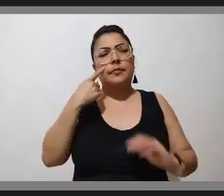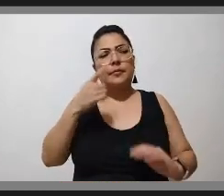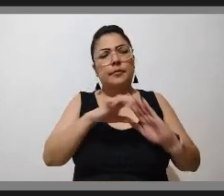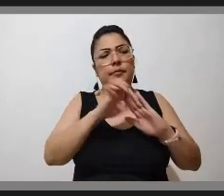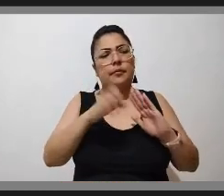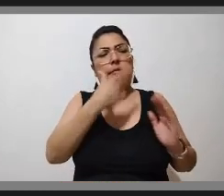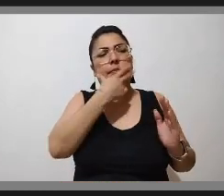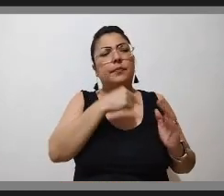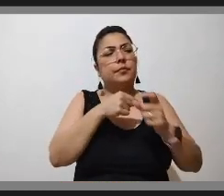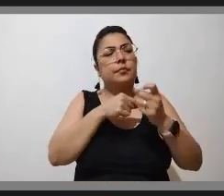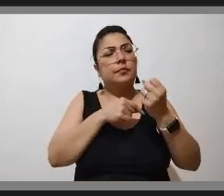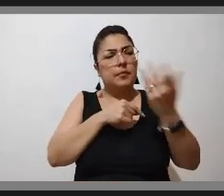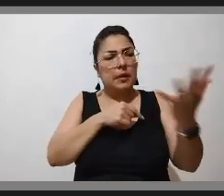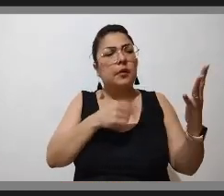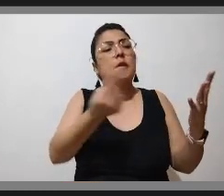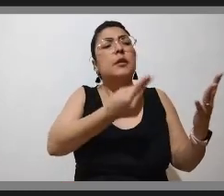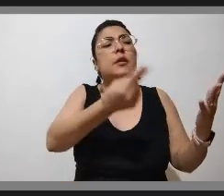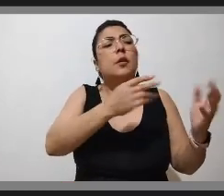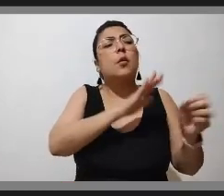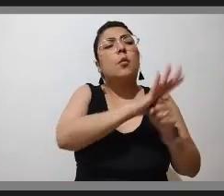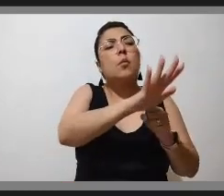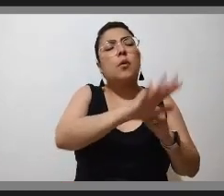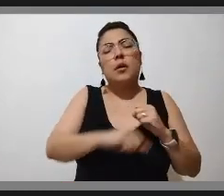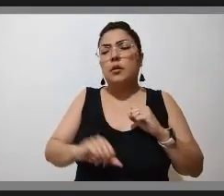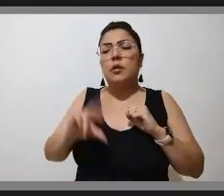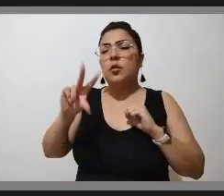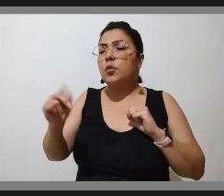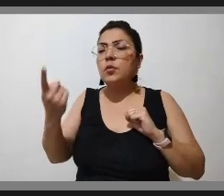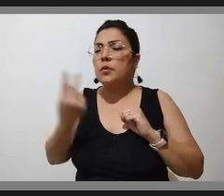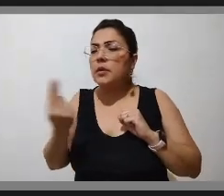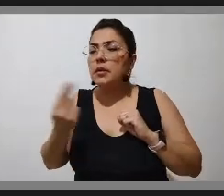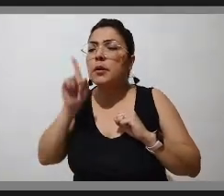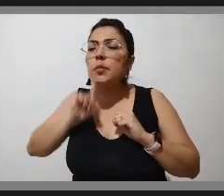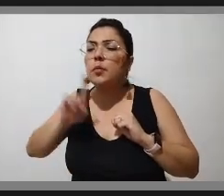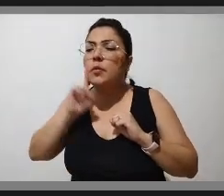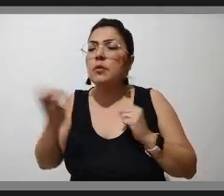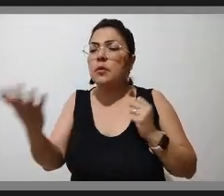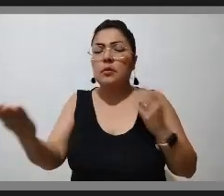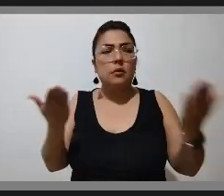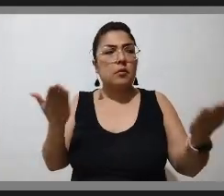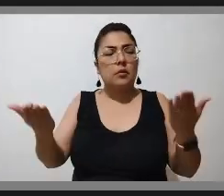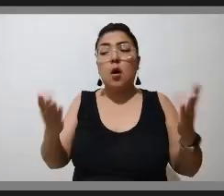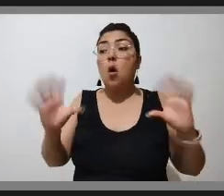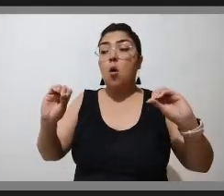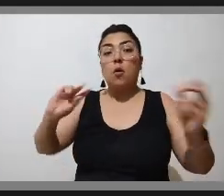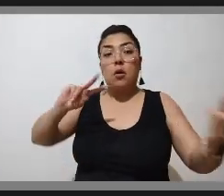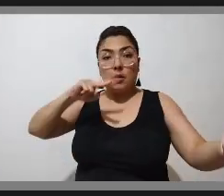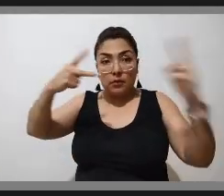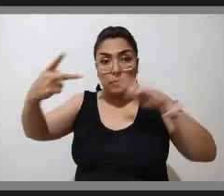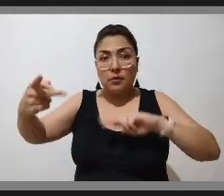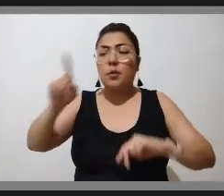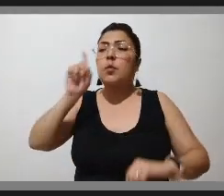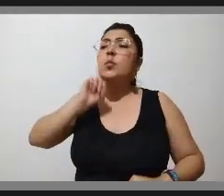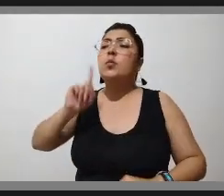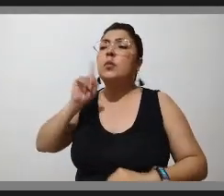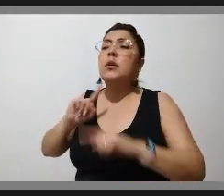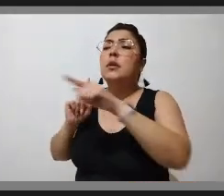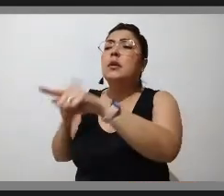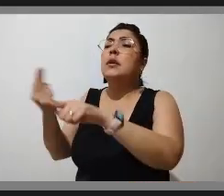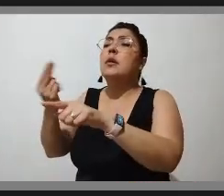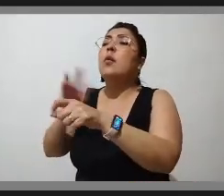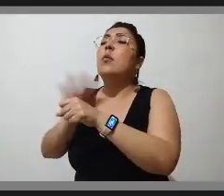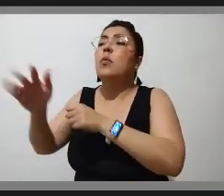no necesitan las mujeres? ¿Y qué necesitan las mujeres y no necesitan los hombres? Específicamente me centro en esa frase.